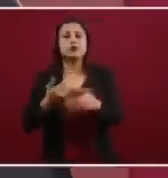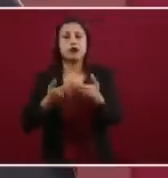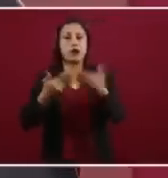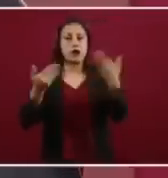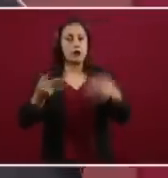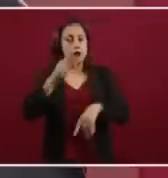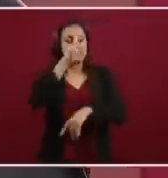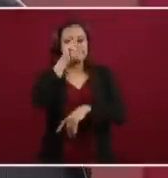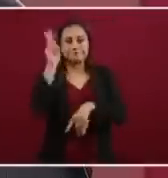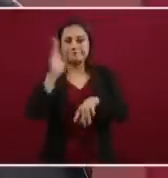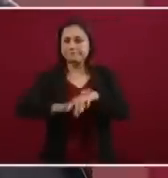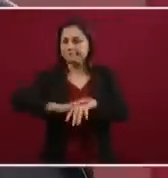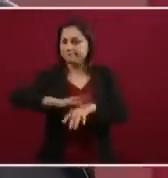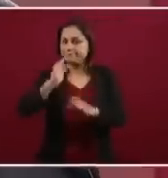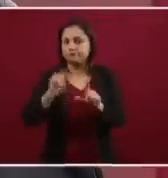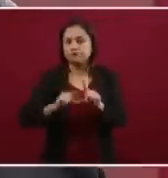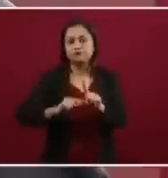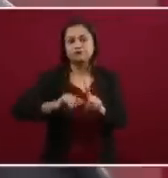el ingreso